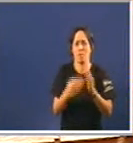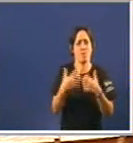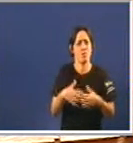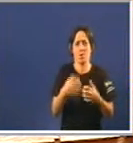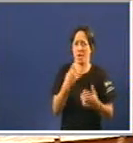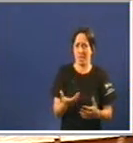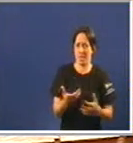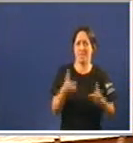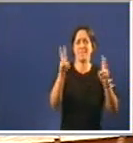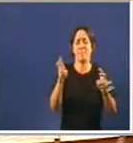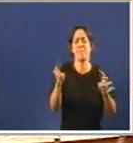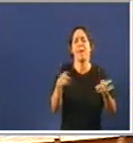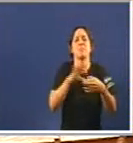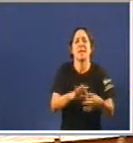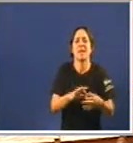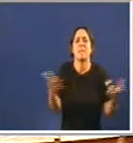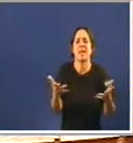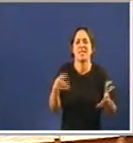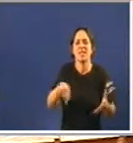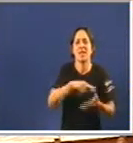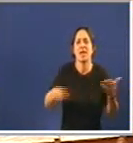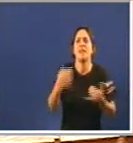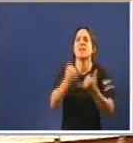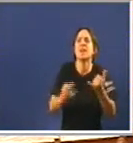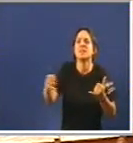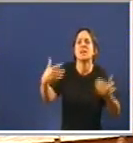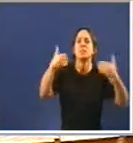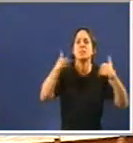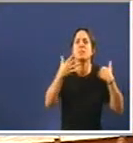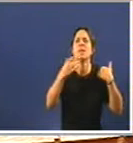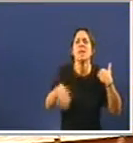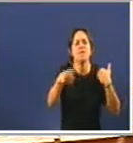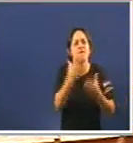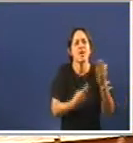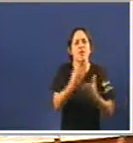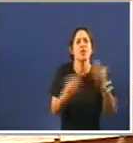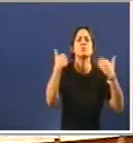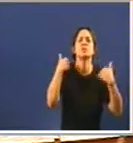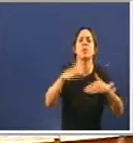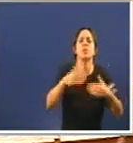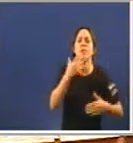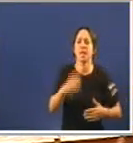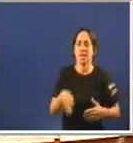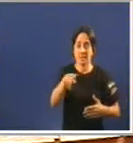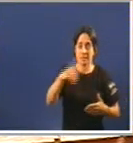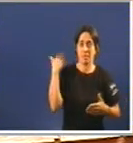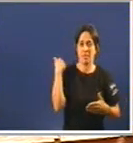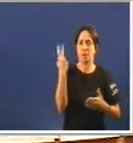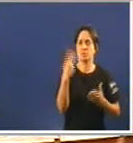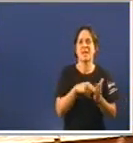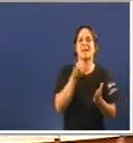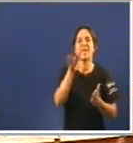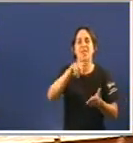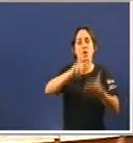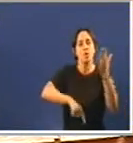Galicia. Quen vai asumir as responsabilidades destes erros? Concretouse ese contrato en 2015,